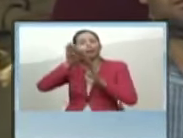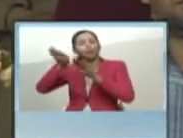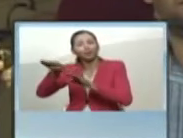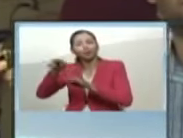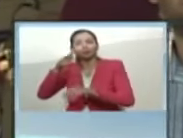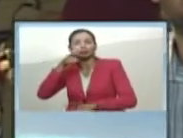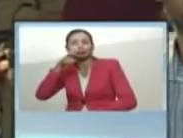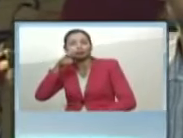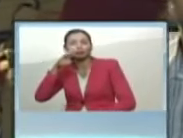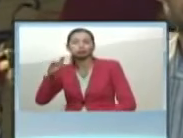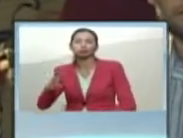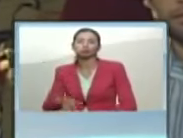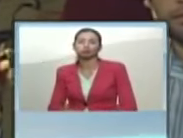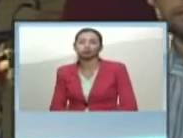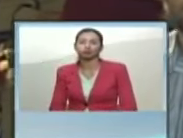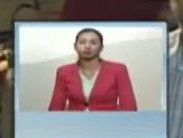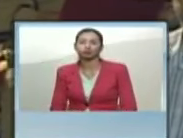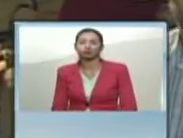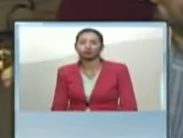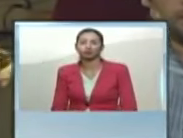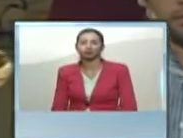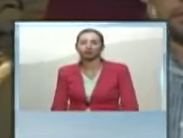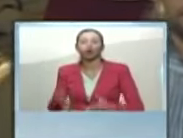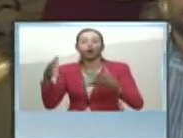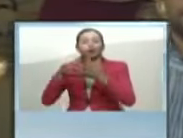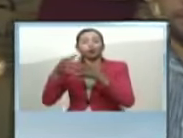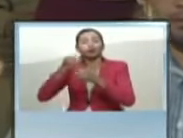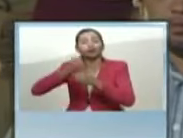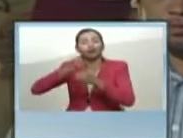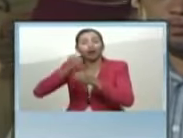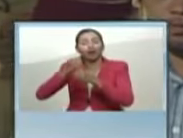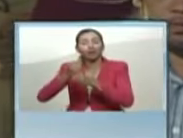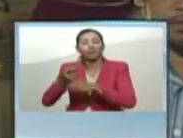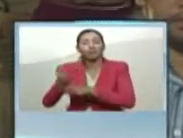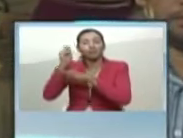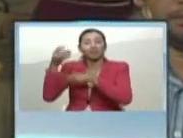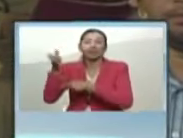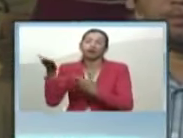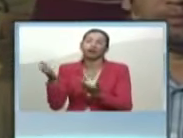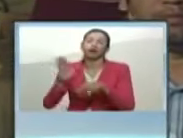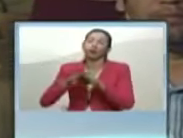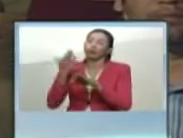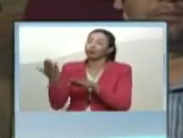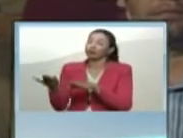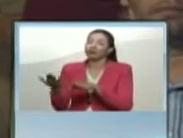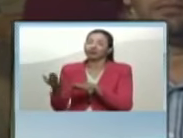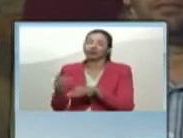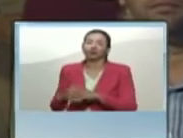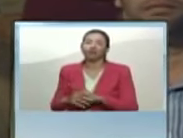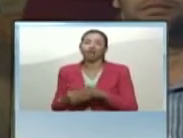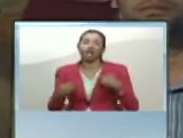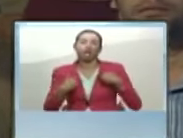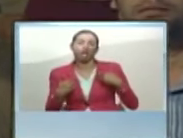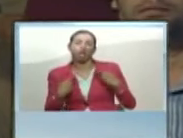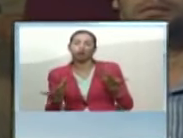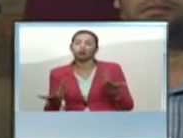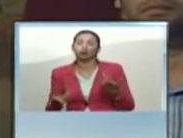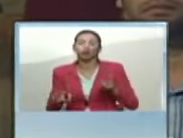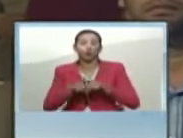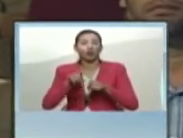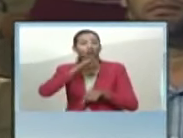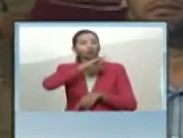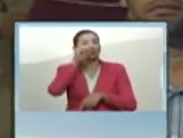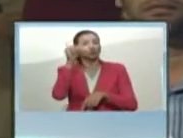irrestricto, pues, al sector pesquero, porque realmente nuestros pescadores así como ha sucedido en el